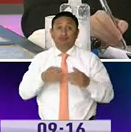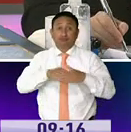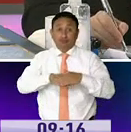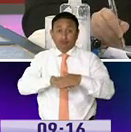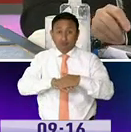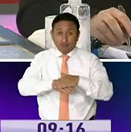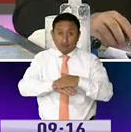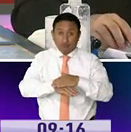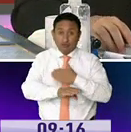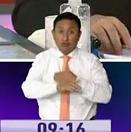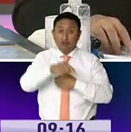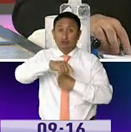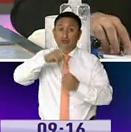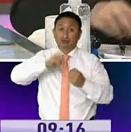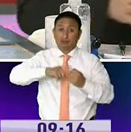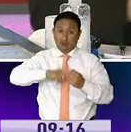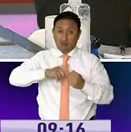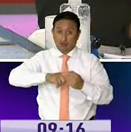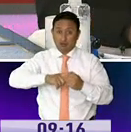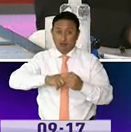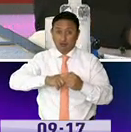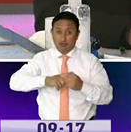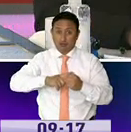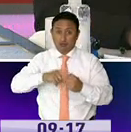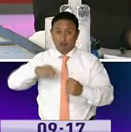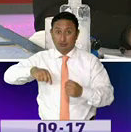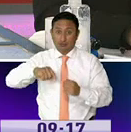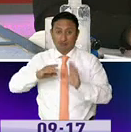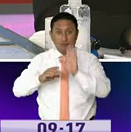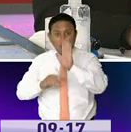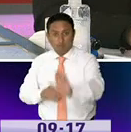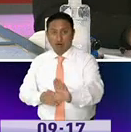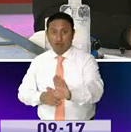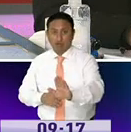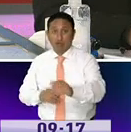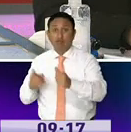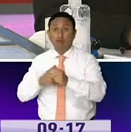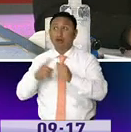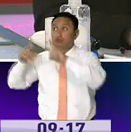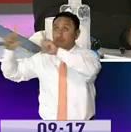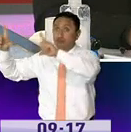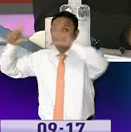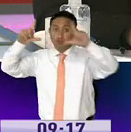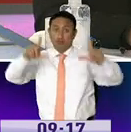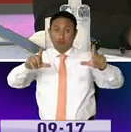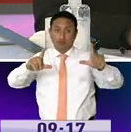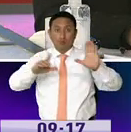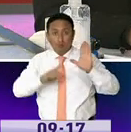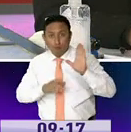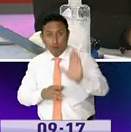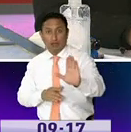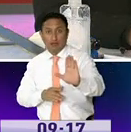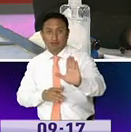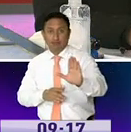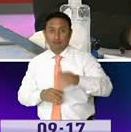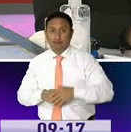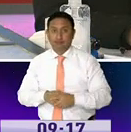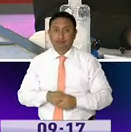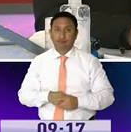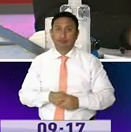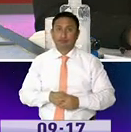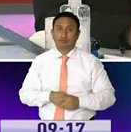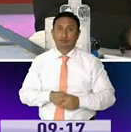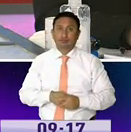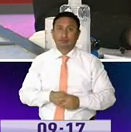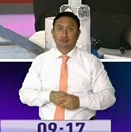ingresando al Distrito Metropolitano es detenido. Tenemos la señalética preventiva y la señalética